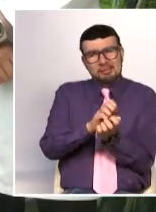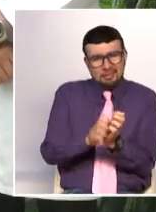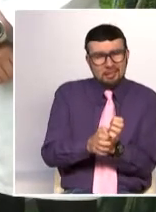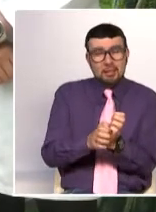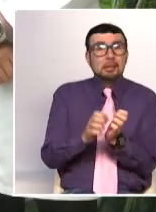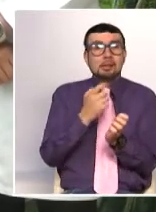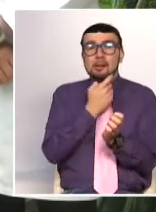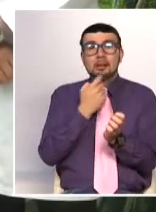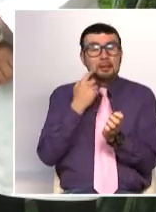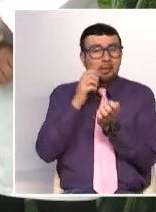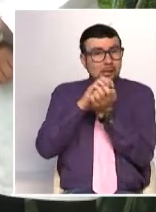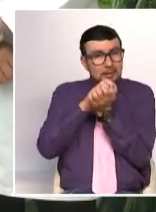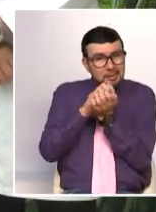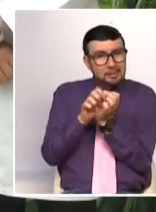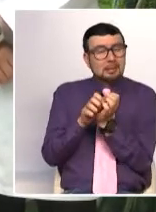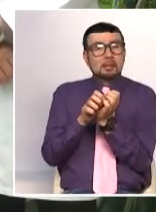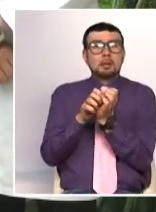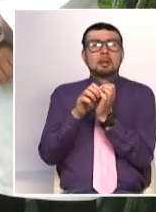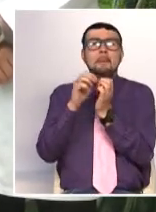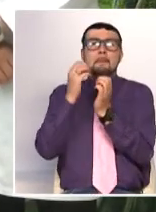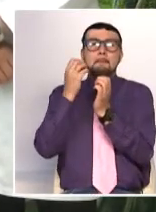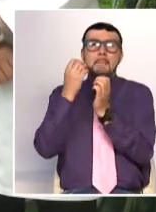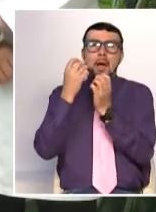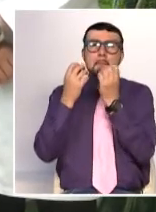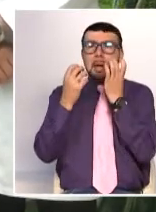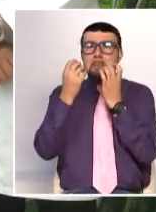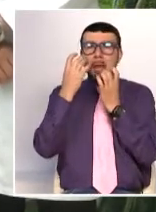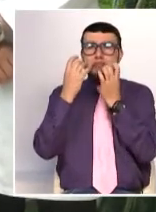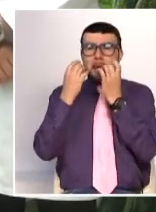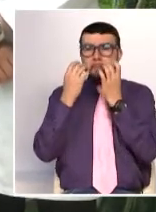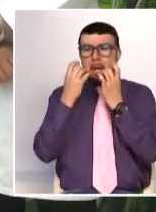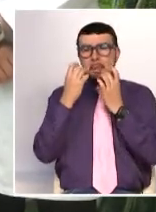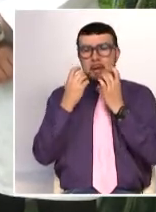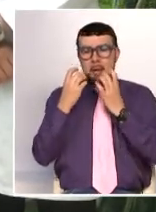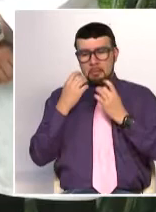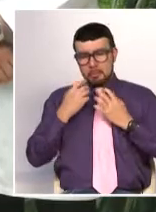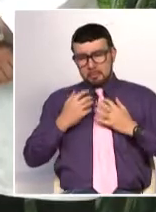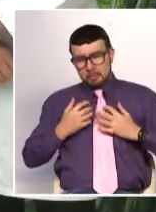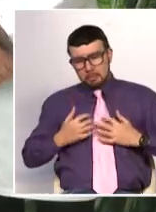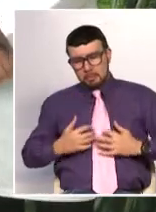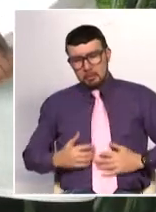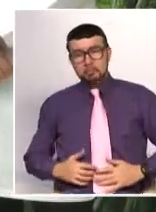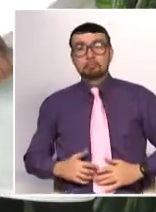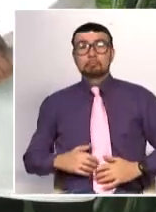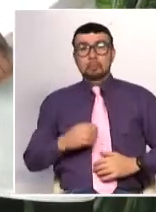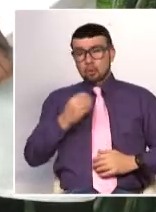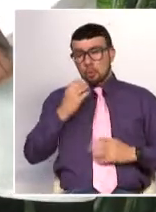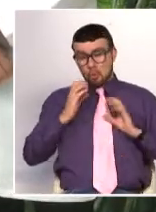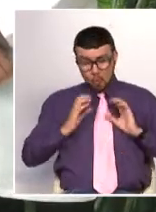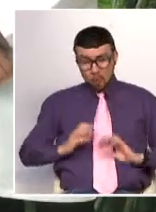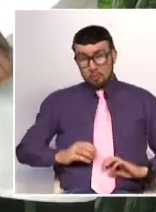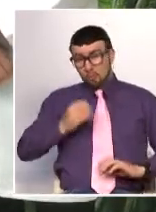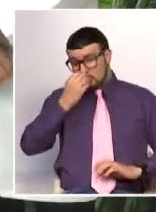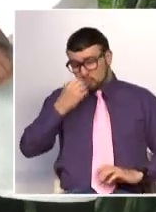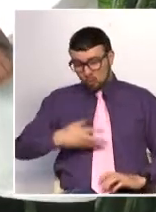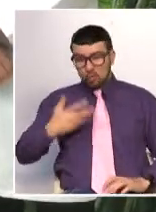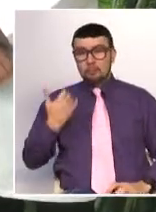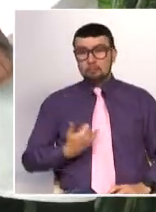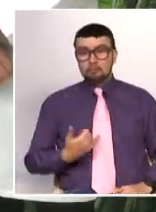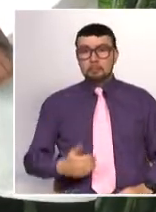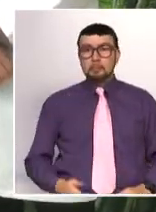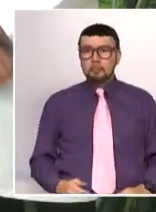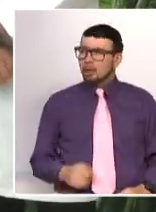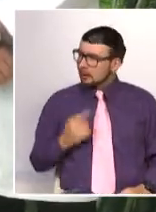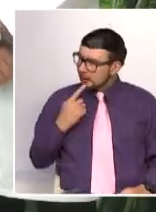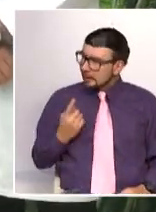este también se va desprendiendo no lo vamos trabajando y vamos contaminando el cuerpo y entonces ustedes dirán estamos metidos